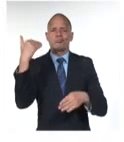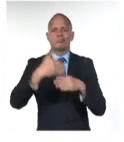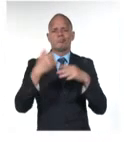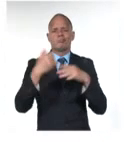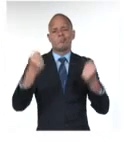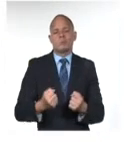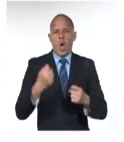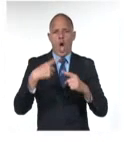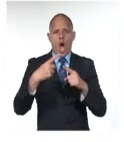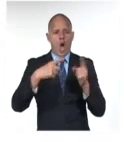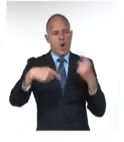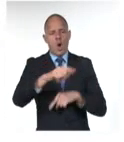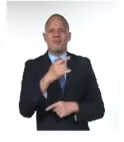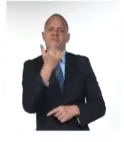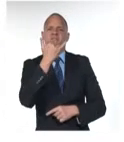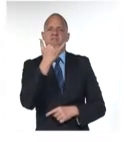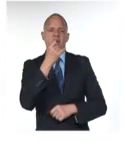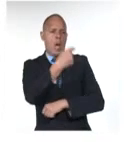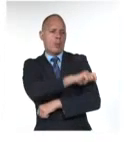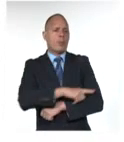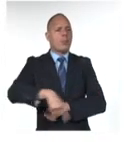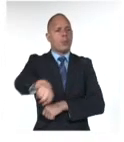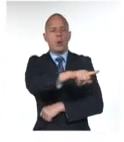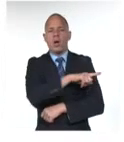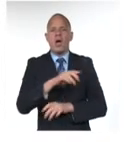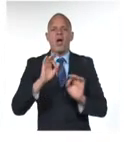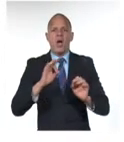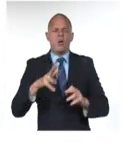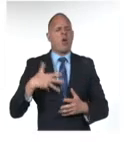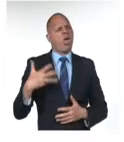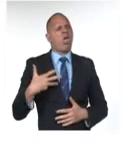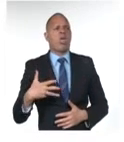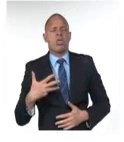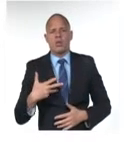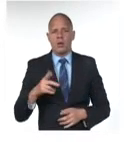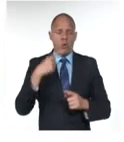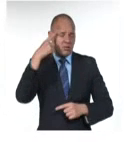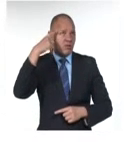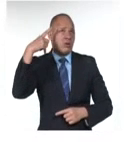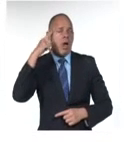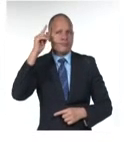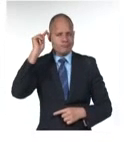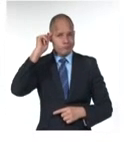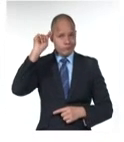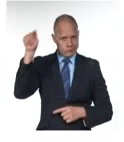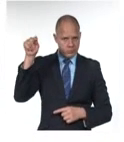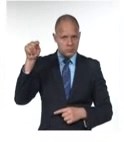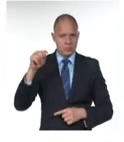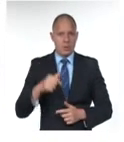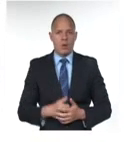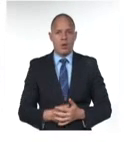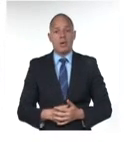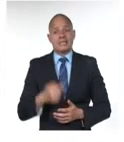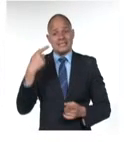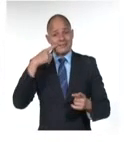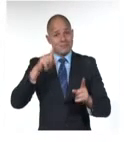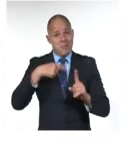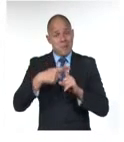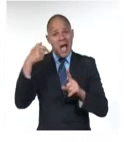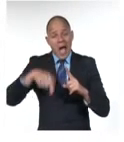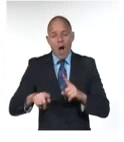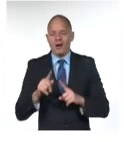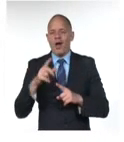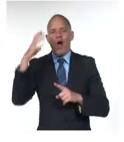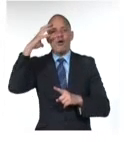vida y le genera la ilusión de una perspectiva de prosperidad en los Estados Unidos, a lo que se suman las presiones a gobiernos de la